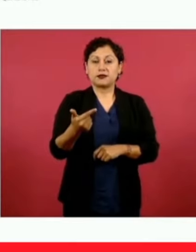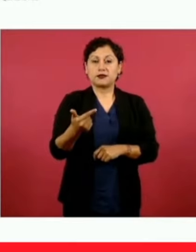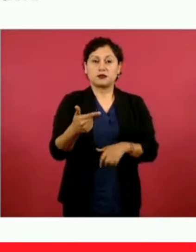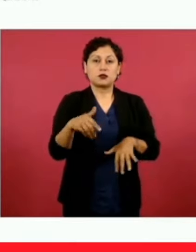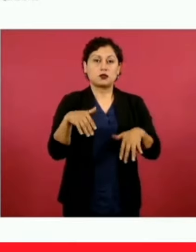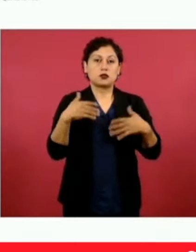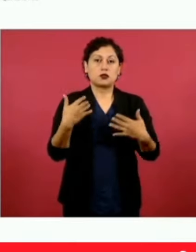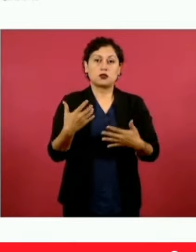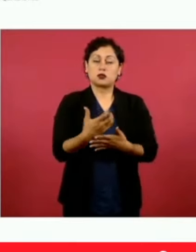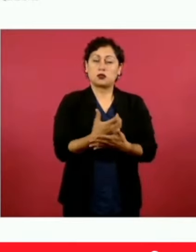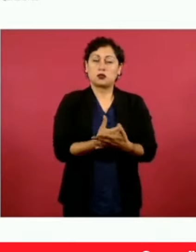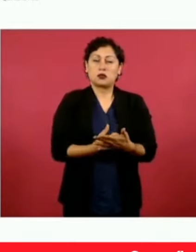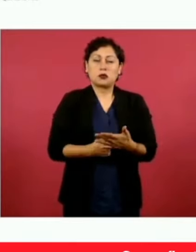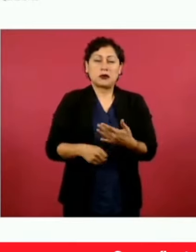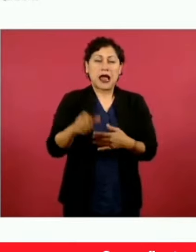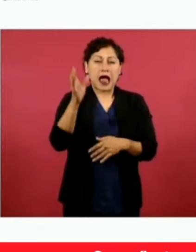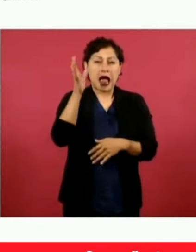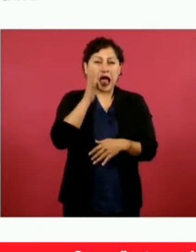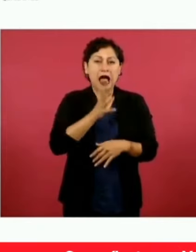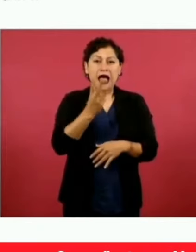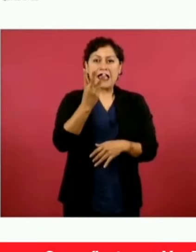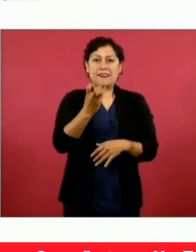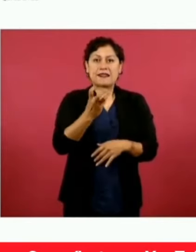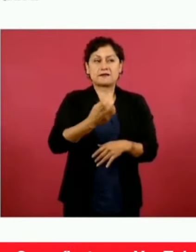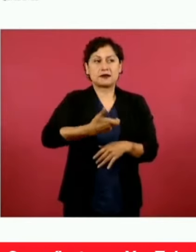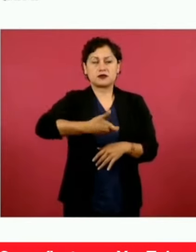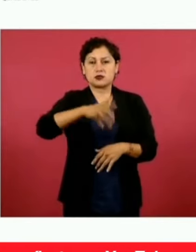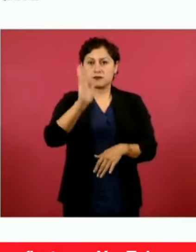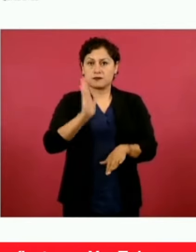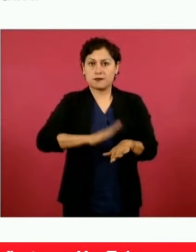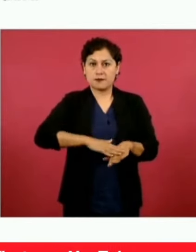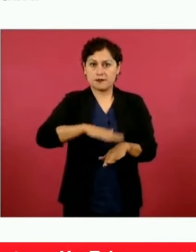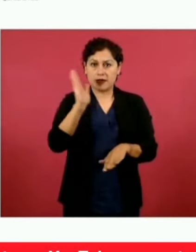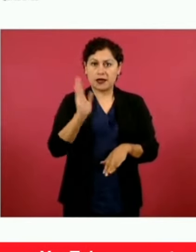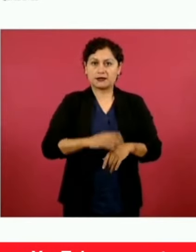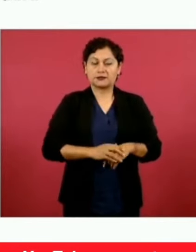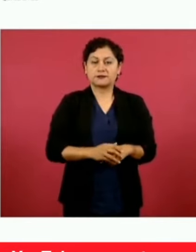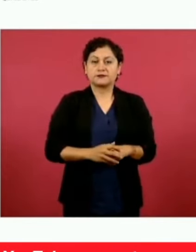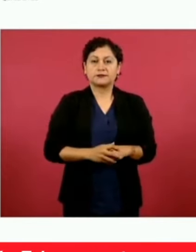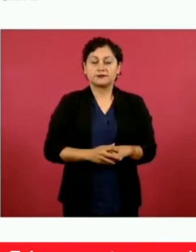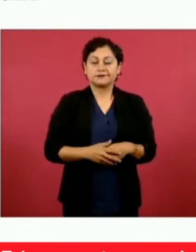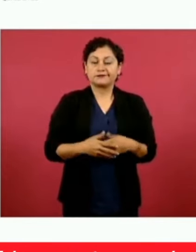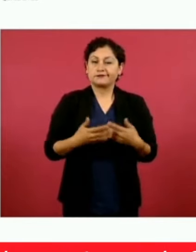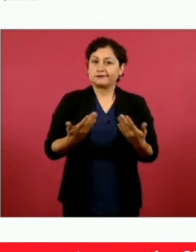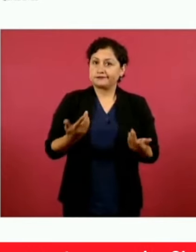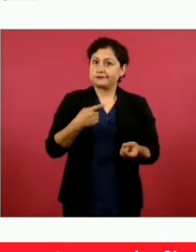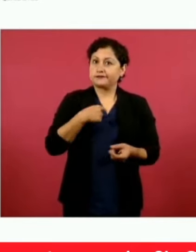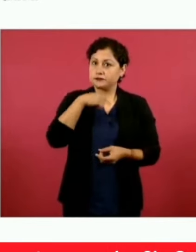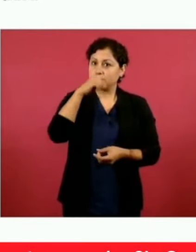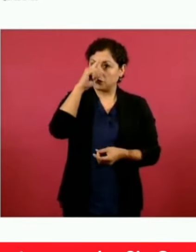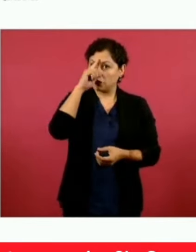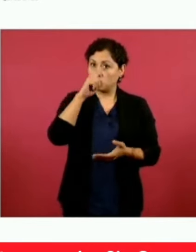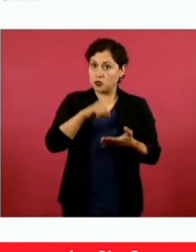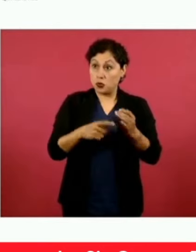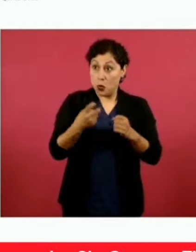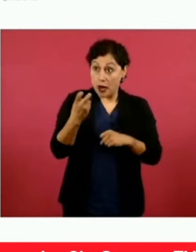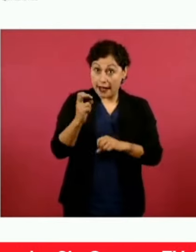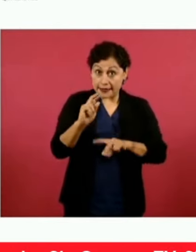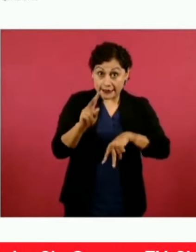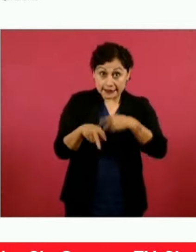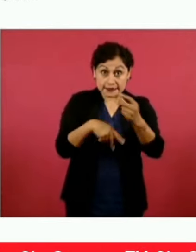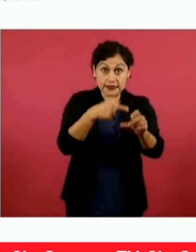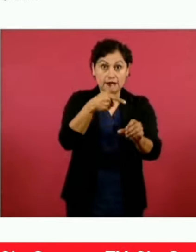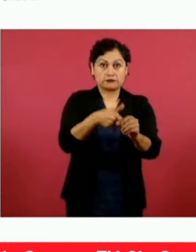2.89 pesos, casi 3 pesos más cara que el promedio nacional. Es complicado, yo creo, cargar en esa gasolinera porque,